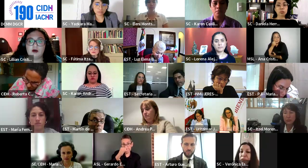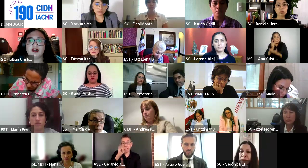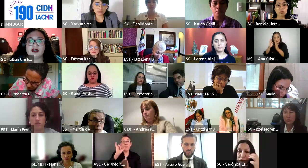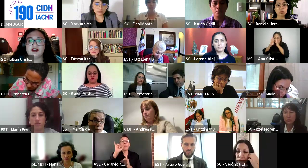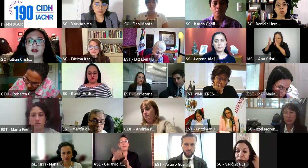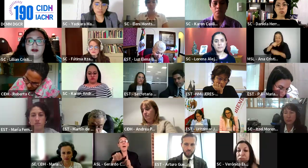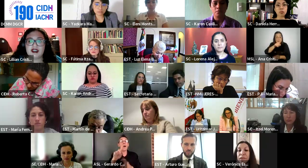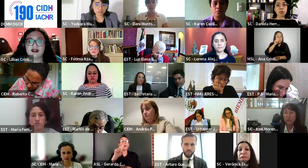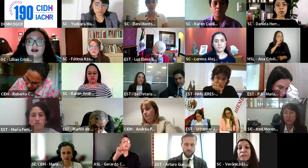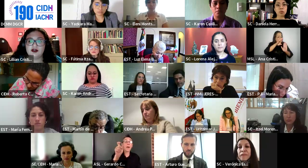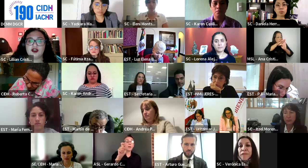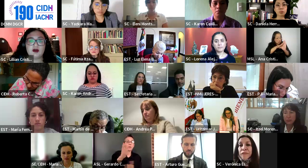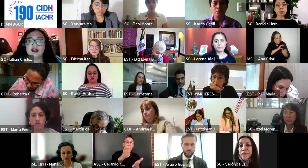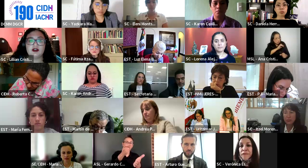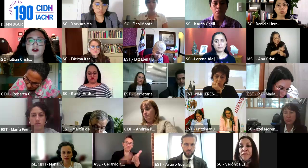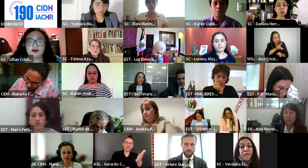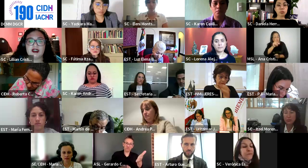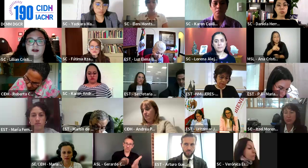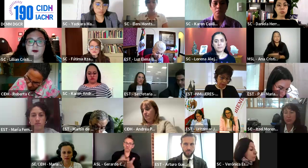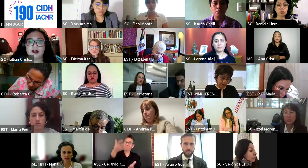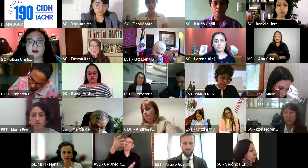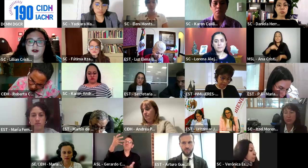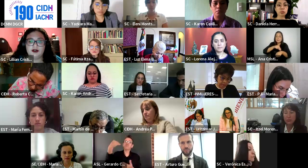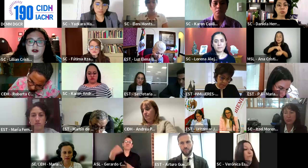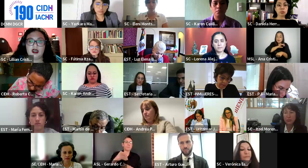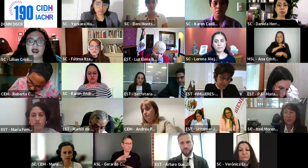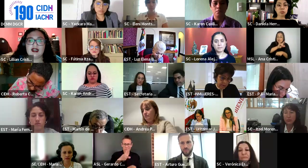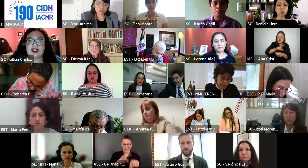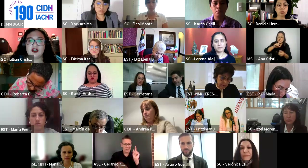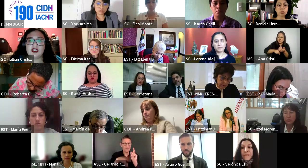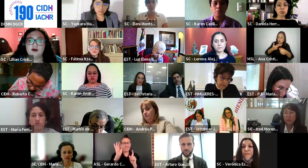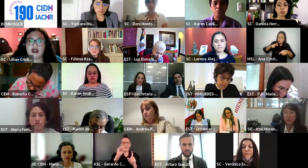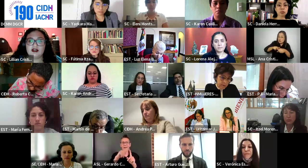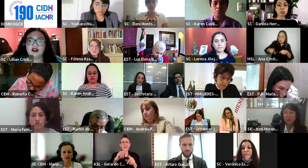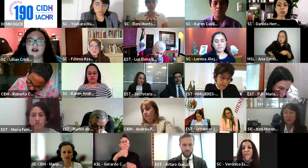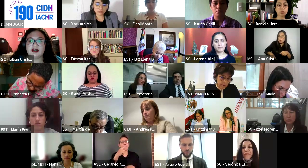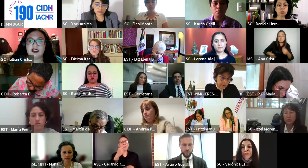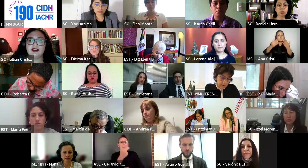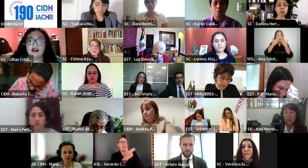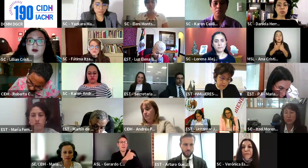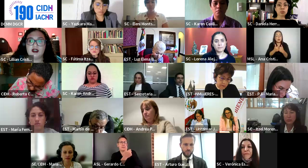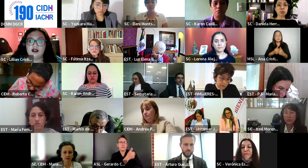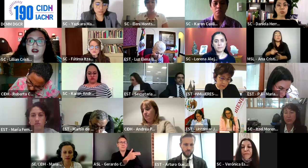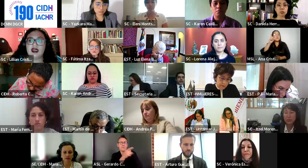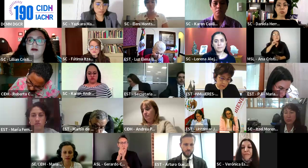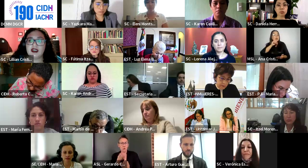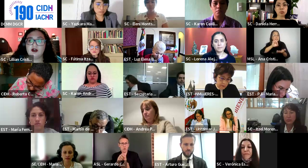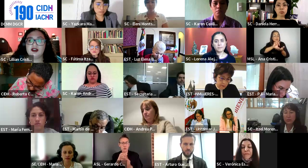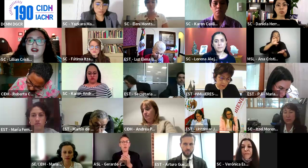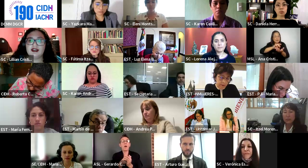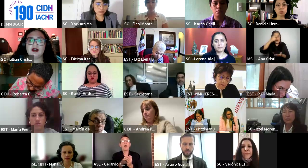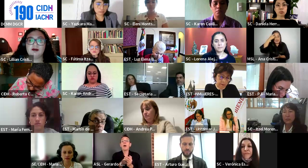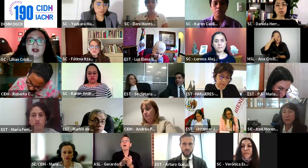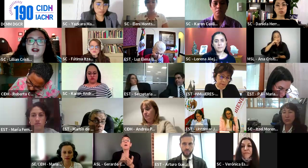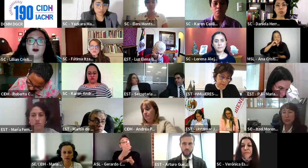costoso, pues dichos especialistas no se encuentran en los hospitales públicos. En el caso de las mujeres con discapacidad intelectual, en